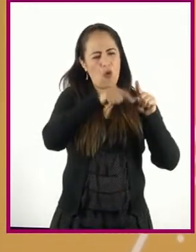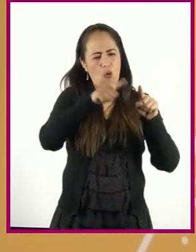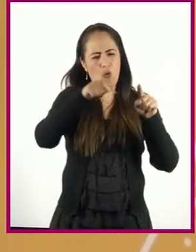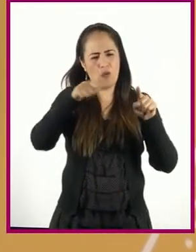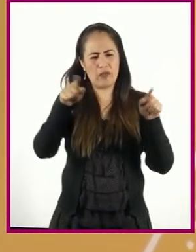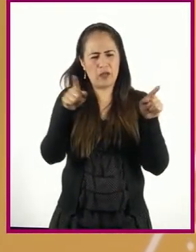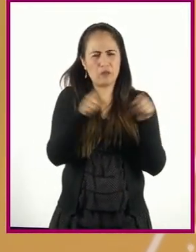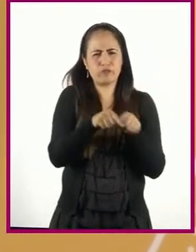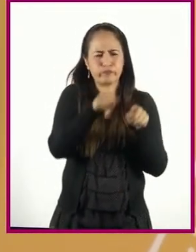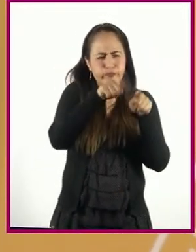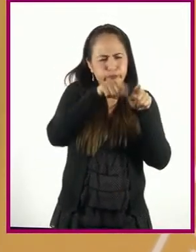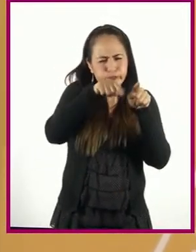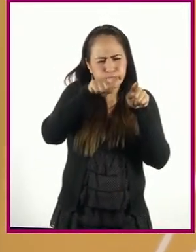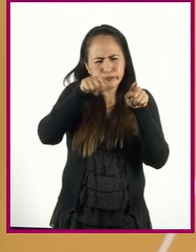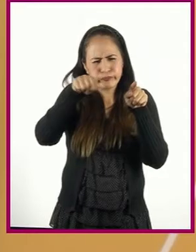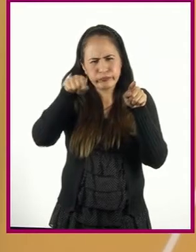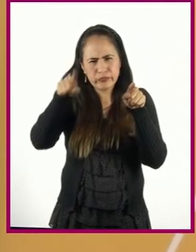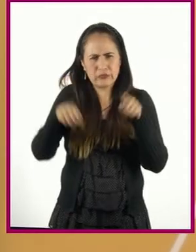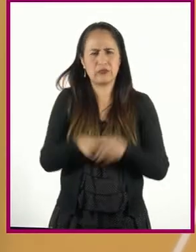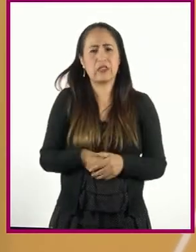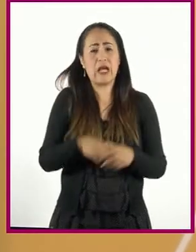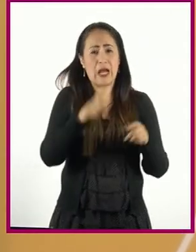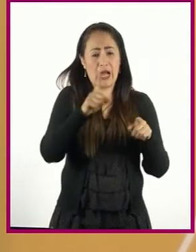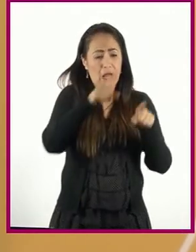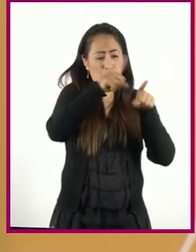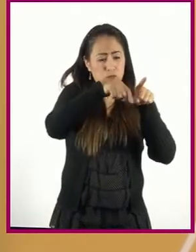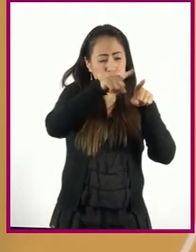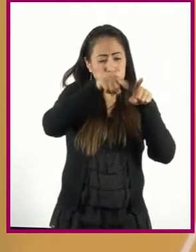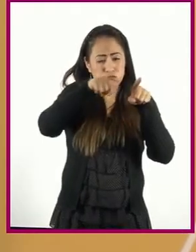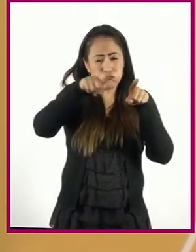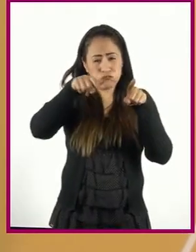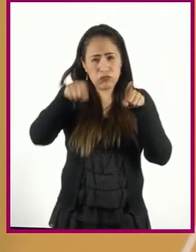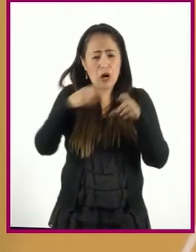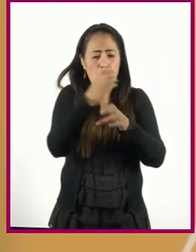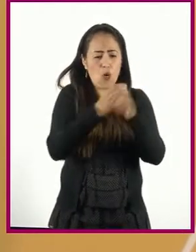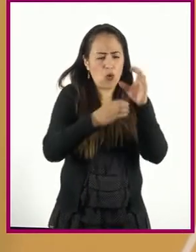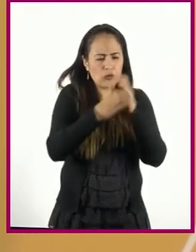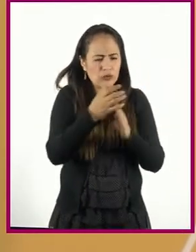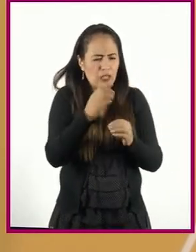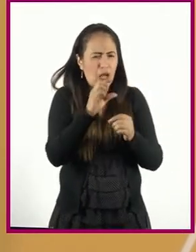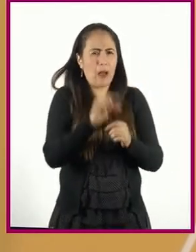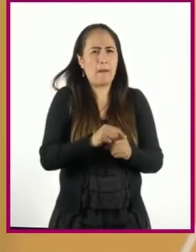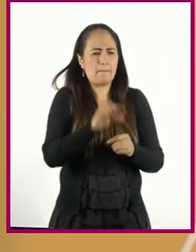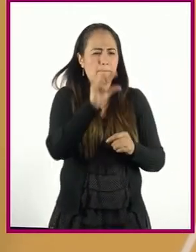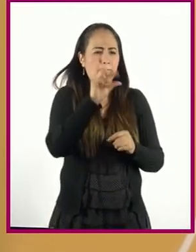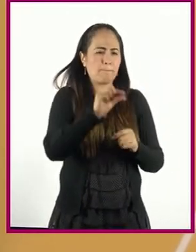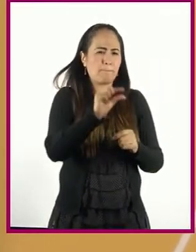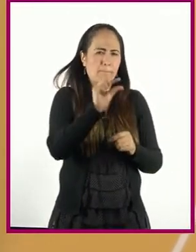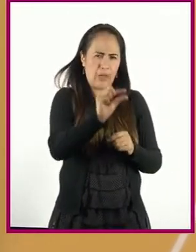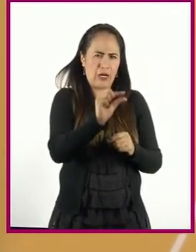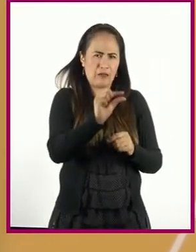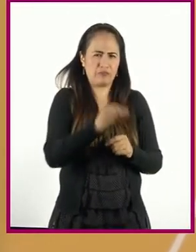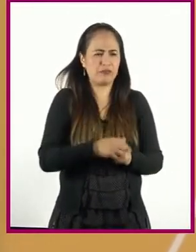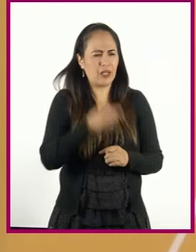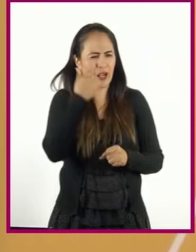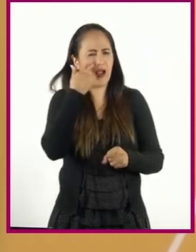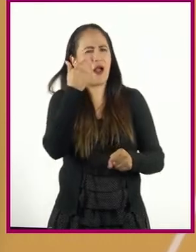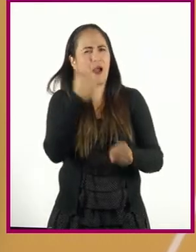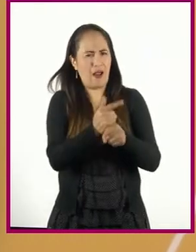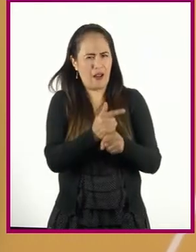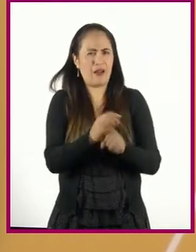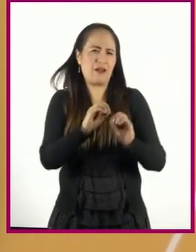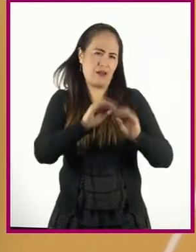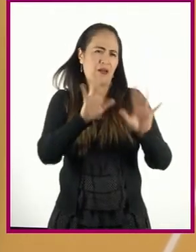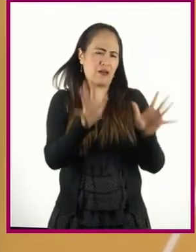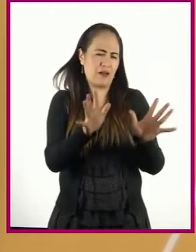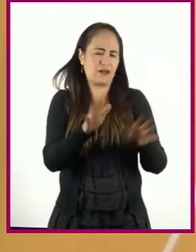cortas, ya que si la longitud es mucho más pequeña que el objeto, la onda se reflejará de forma especular, es